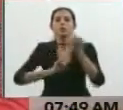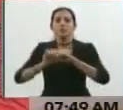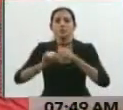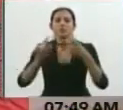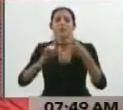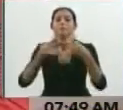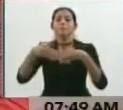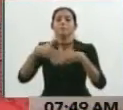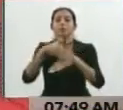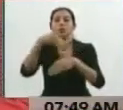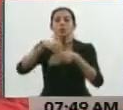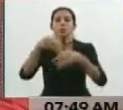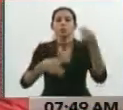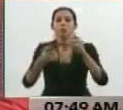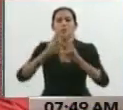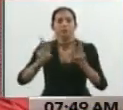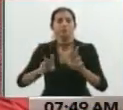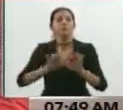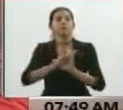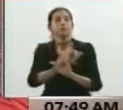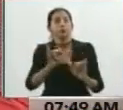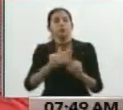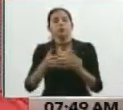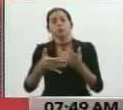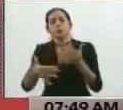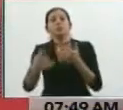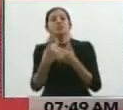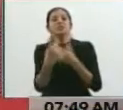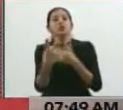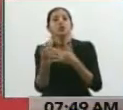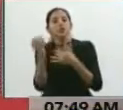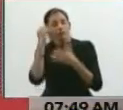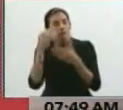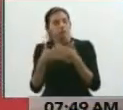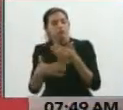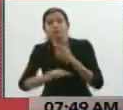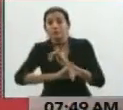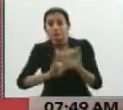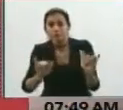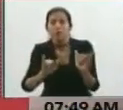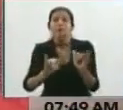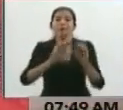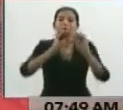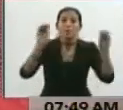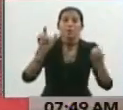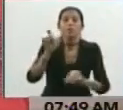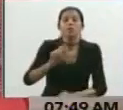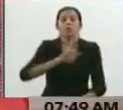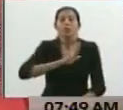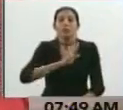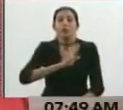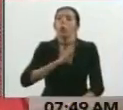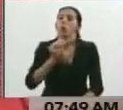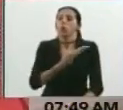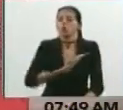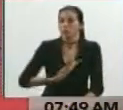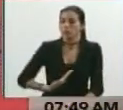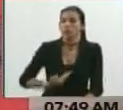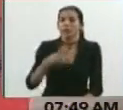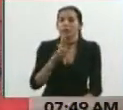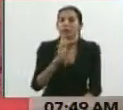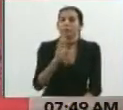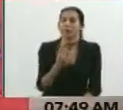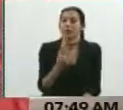ahora bien qué va a pasar después estos 120 días bueno va a haber un llamado para todo aquel poseedor o dueño de un erp